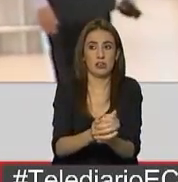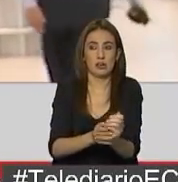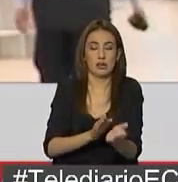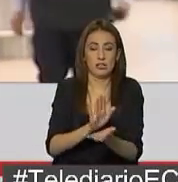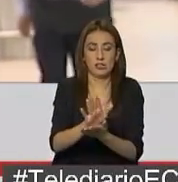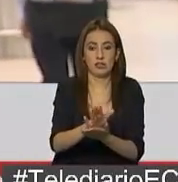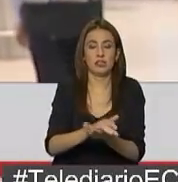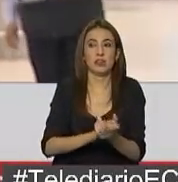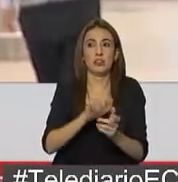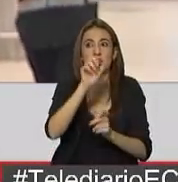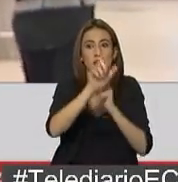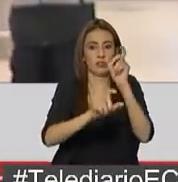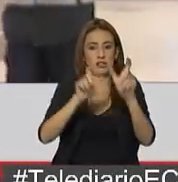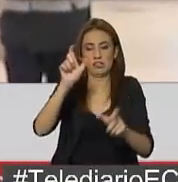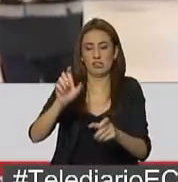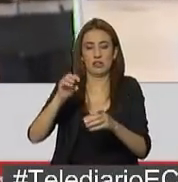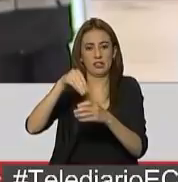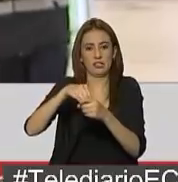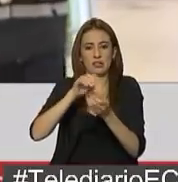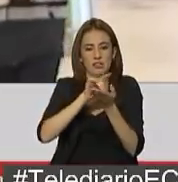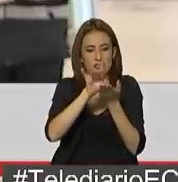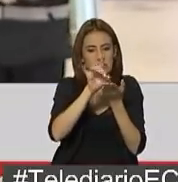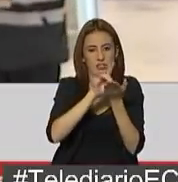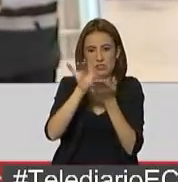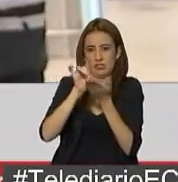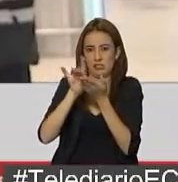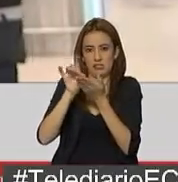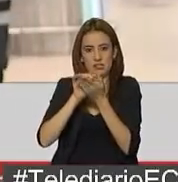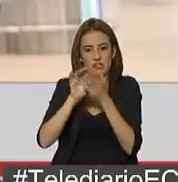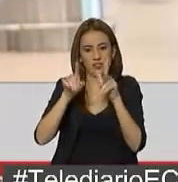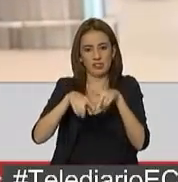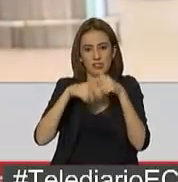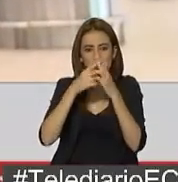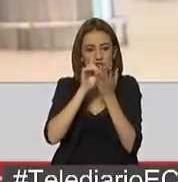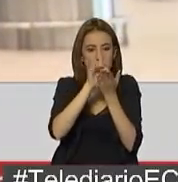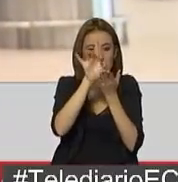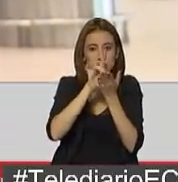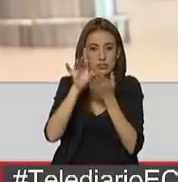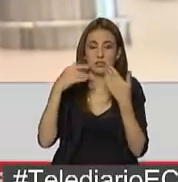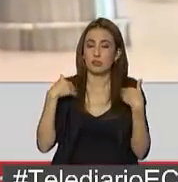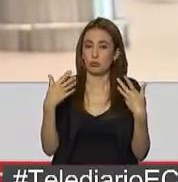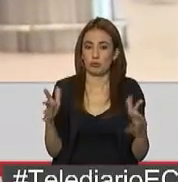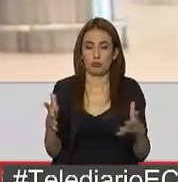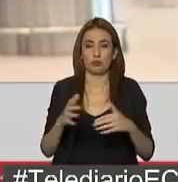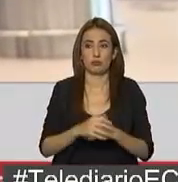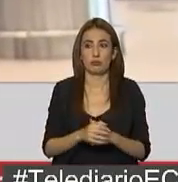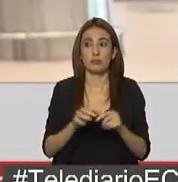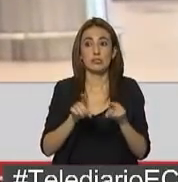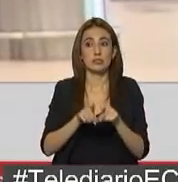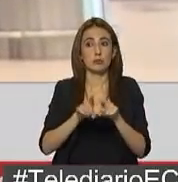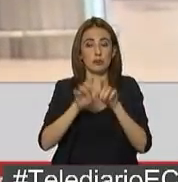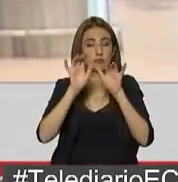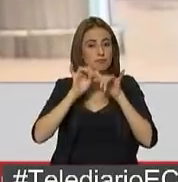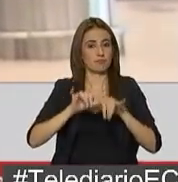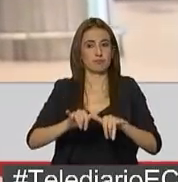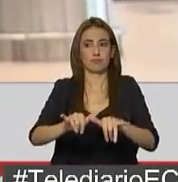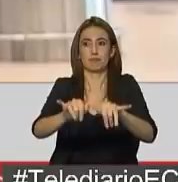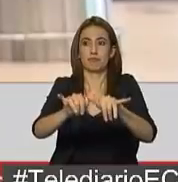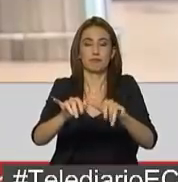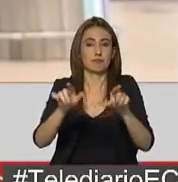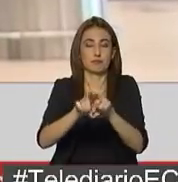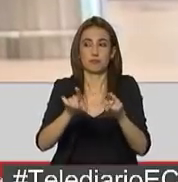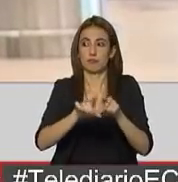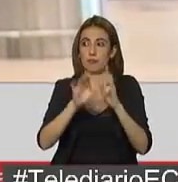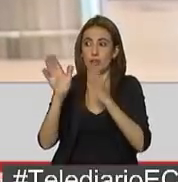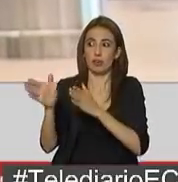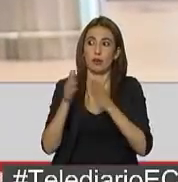habido reducción de personal en Corporación Quipor desde el inicio de esta emergencia. Hemos tratado de mantener justamente la